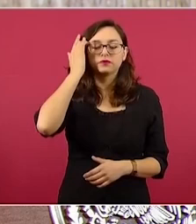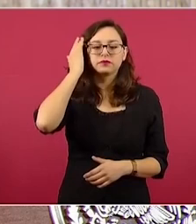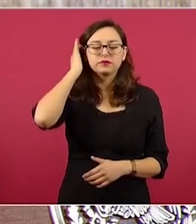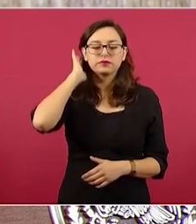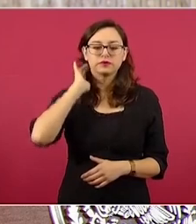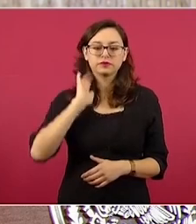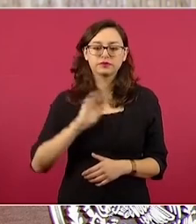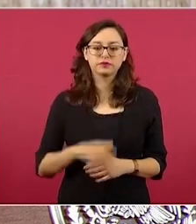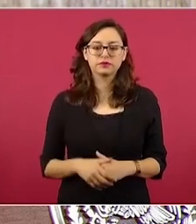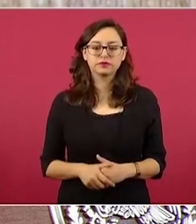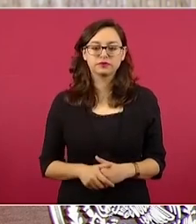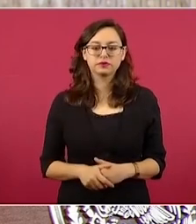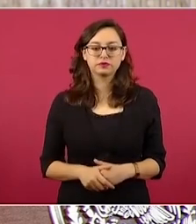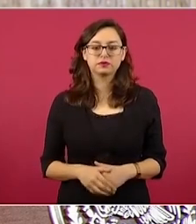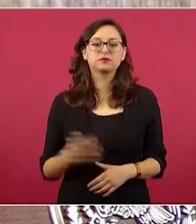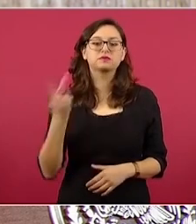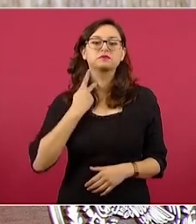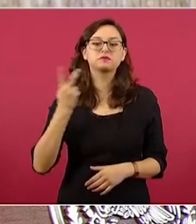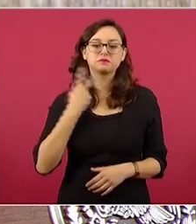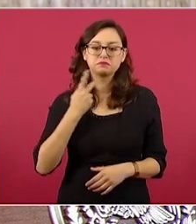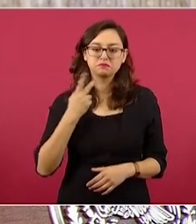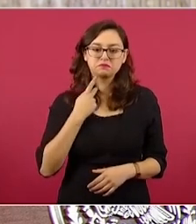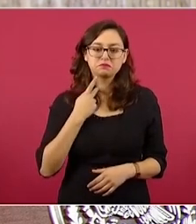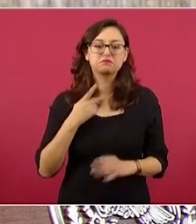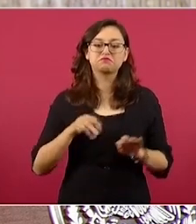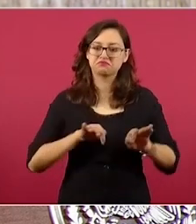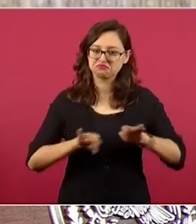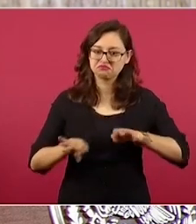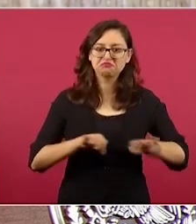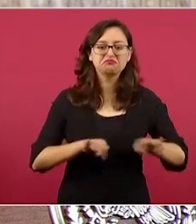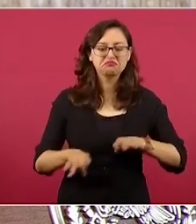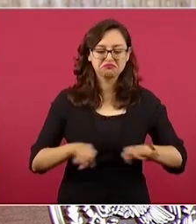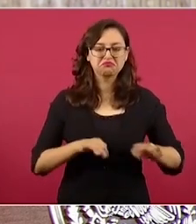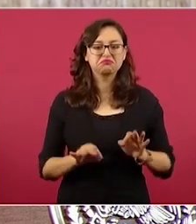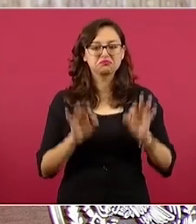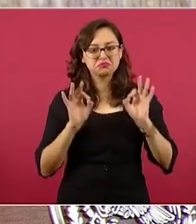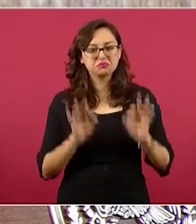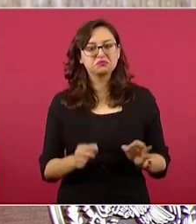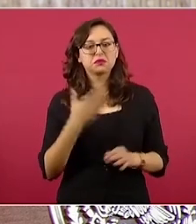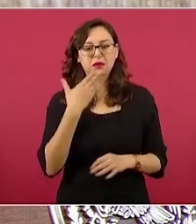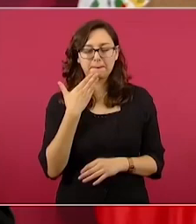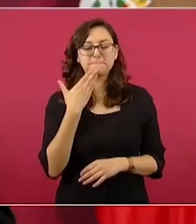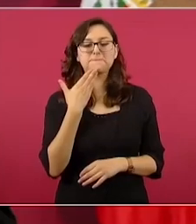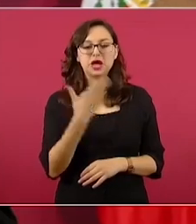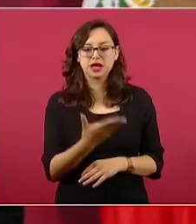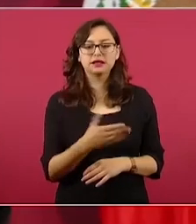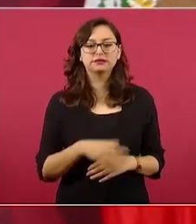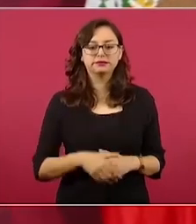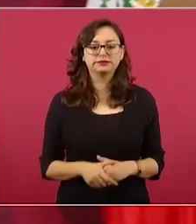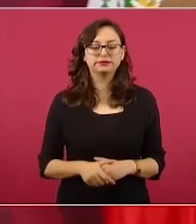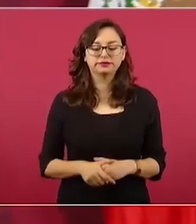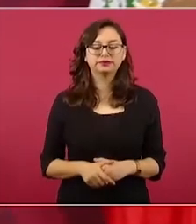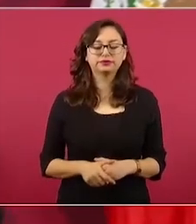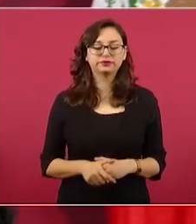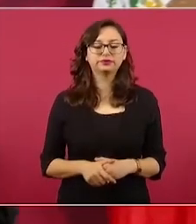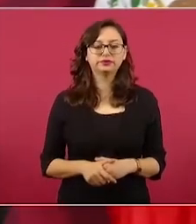oficio político, y ya dije, con